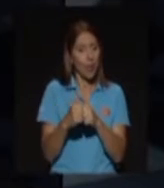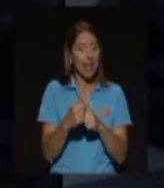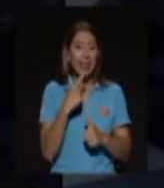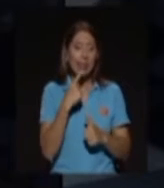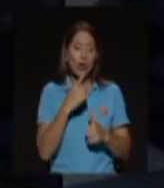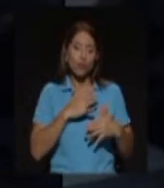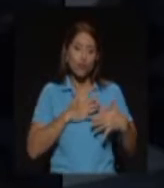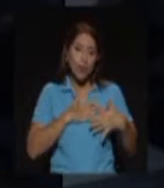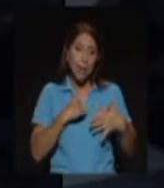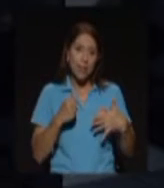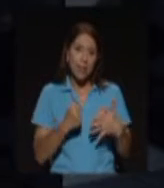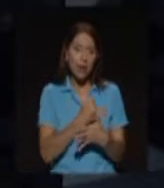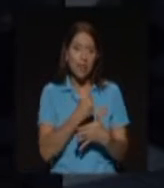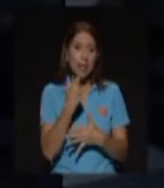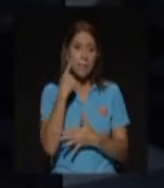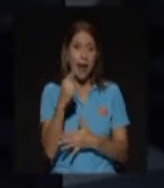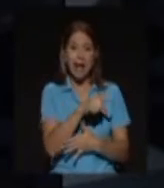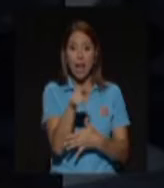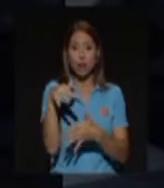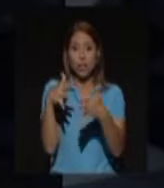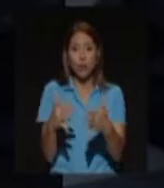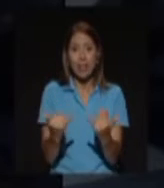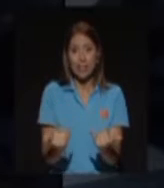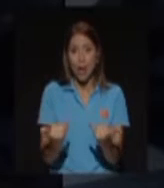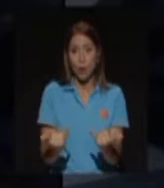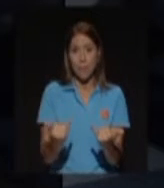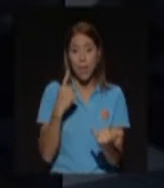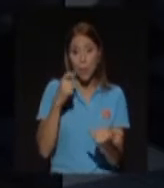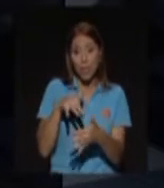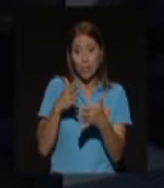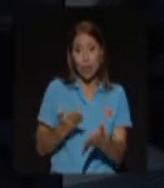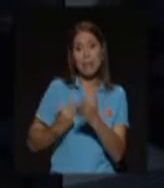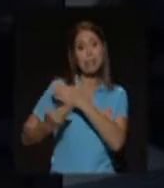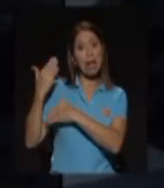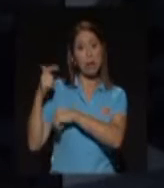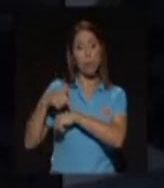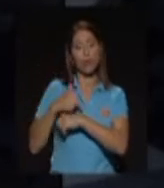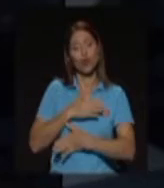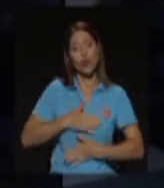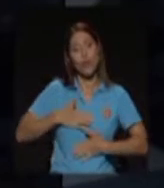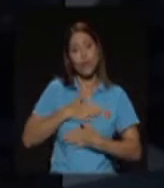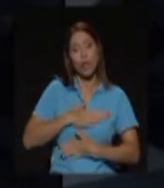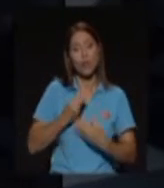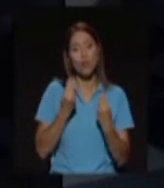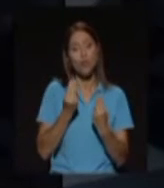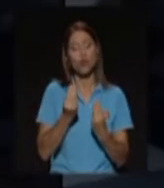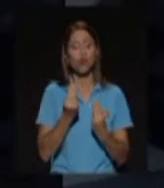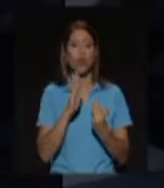lamentablemente para los estudiantes de ahora, porque los estudiantes de entonces disfrutamos mucho de sus